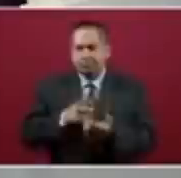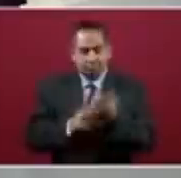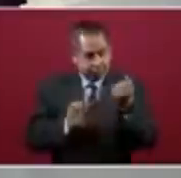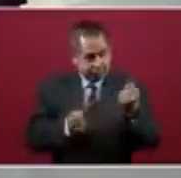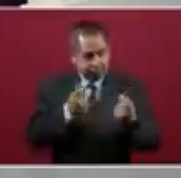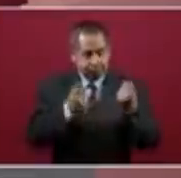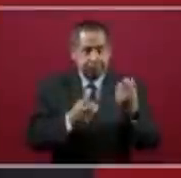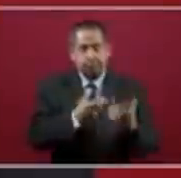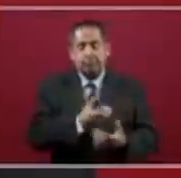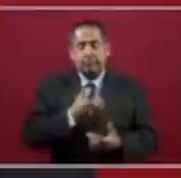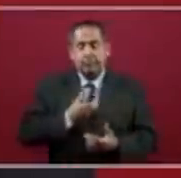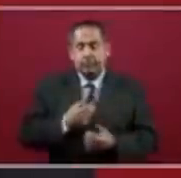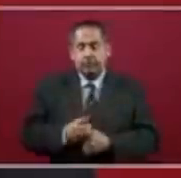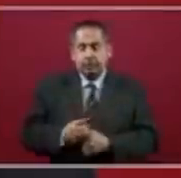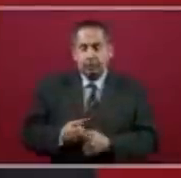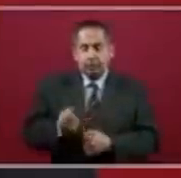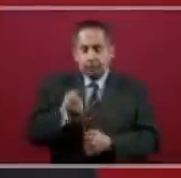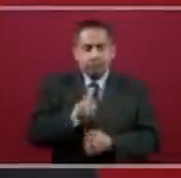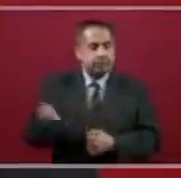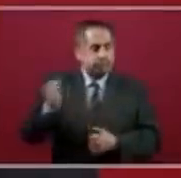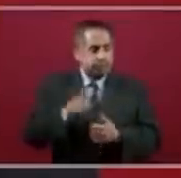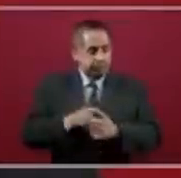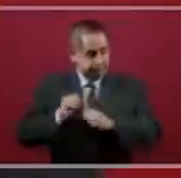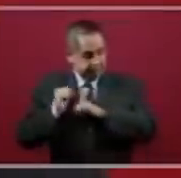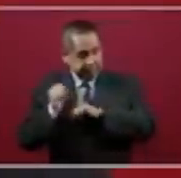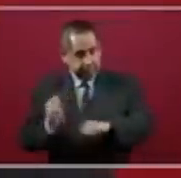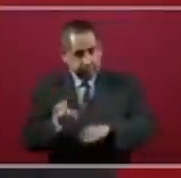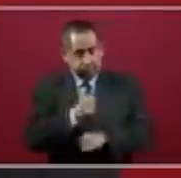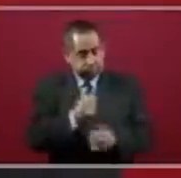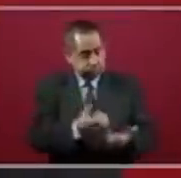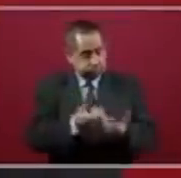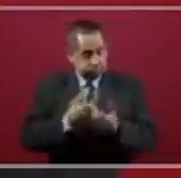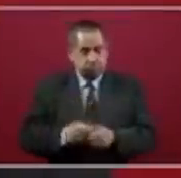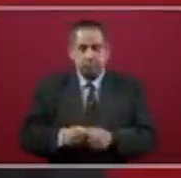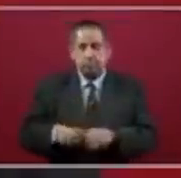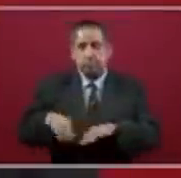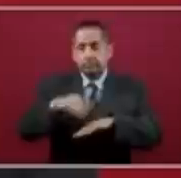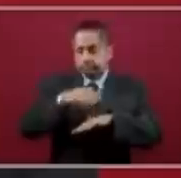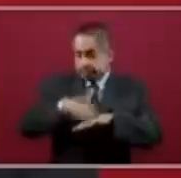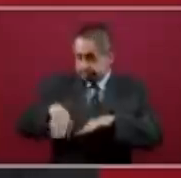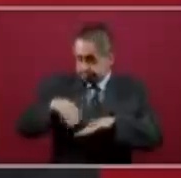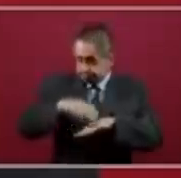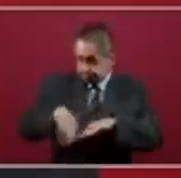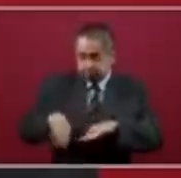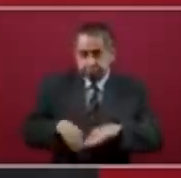algunos buenos beisbolistas, billetes